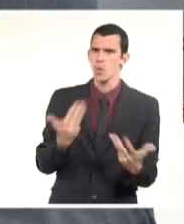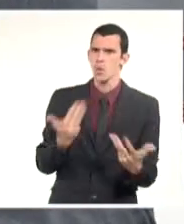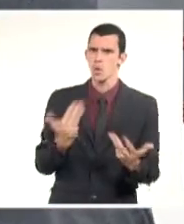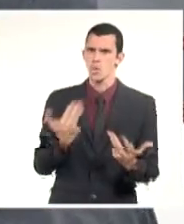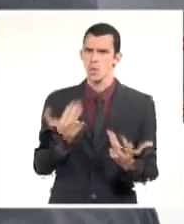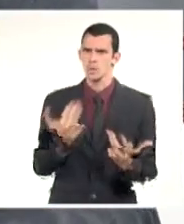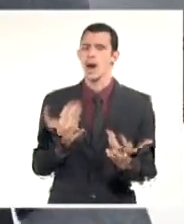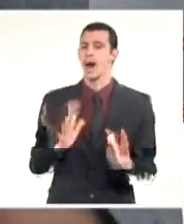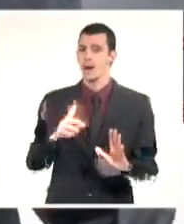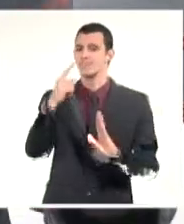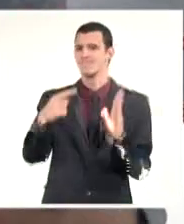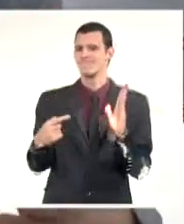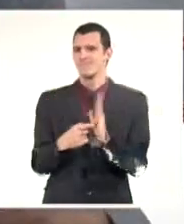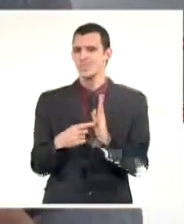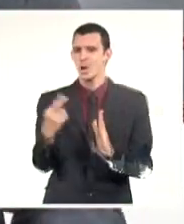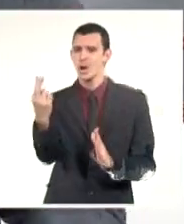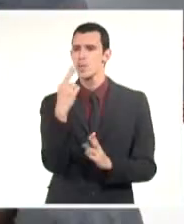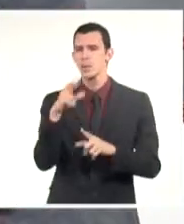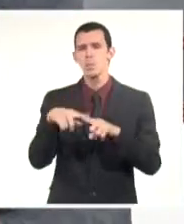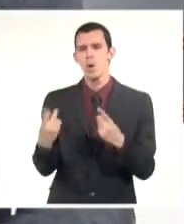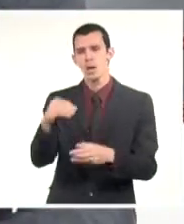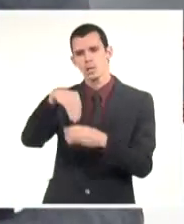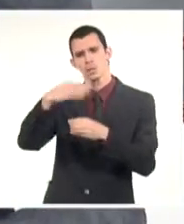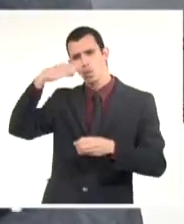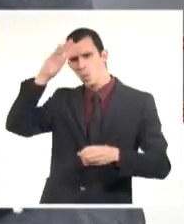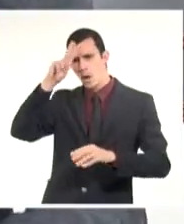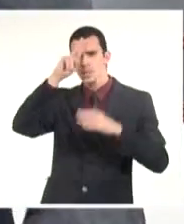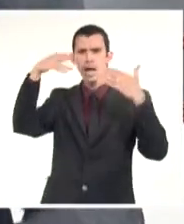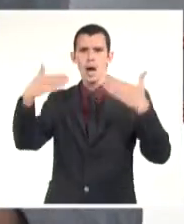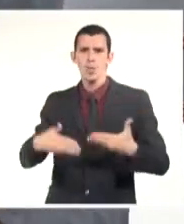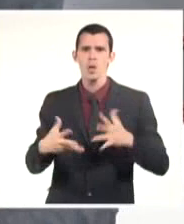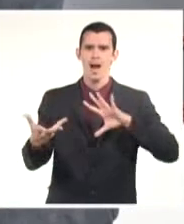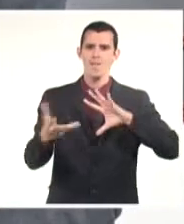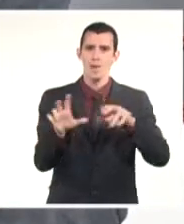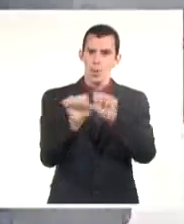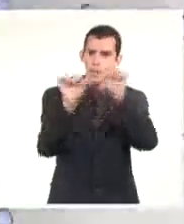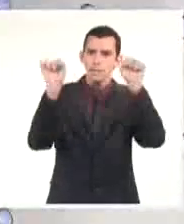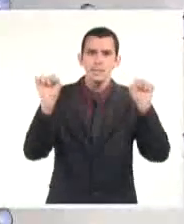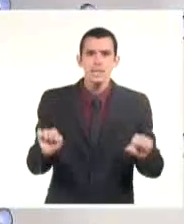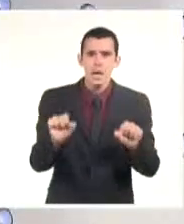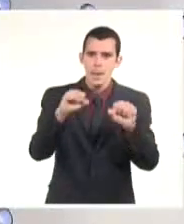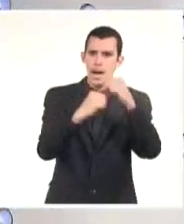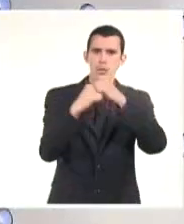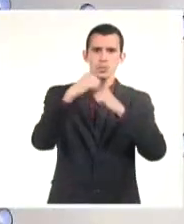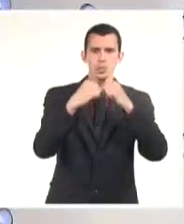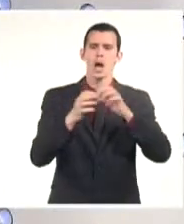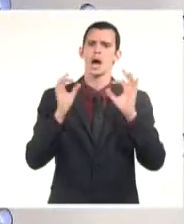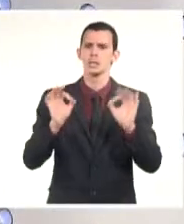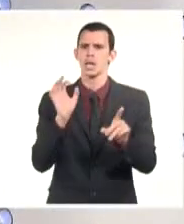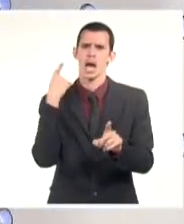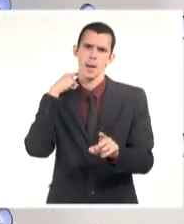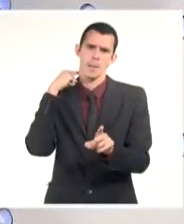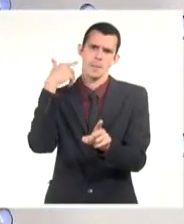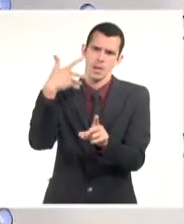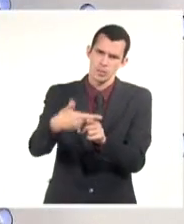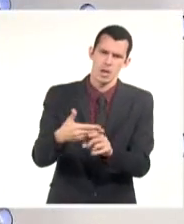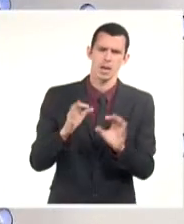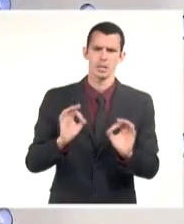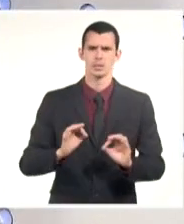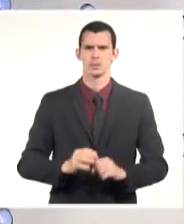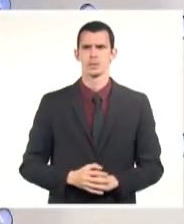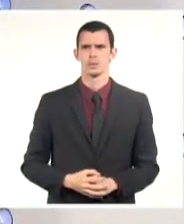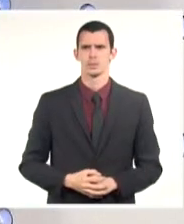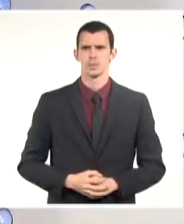pública que viene consensuándose, que viene fundándose de muchas décadas atrás. La reconocida artista visual